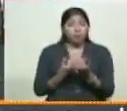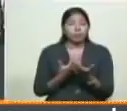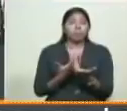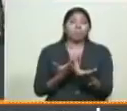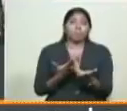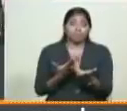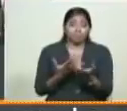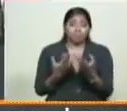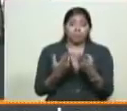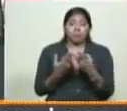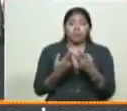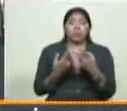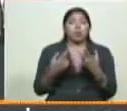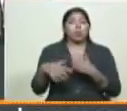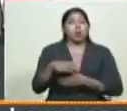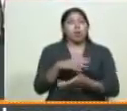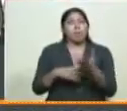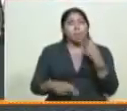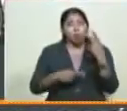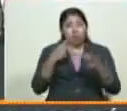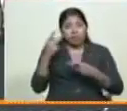de guerra política.